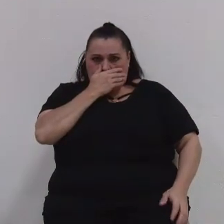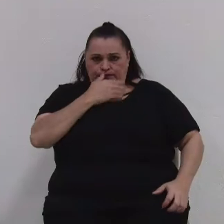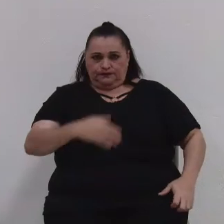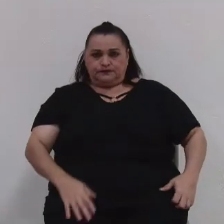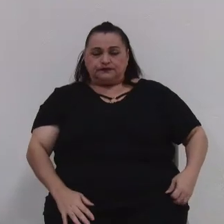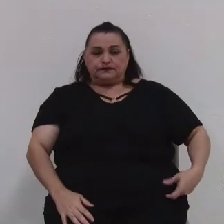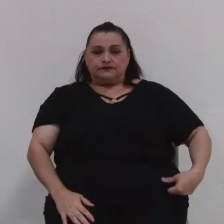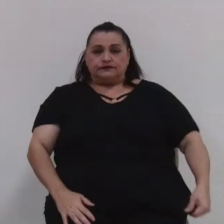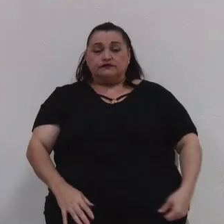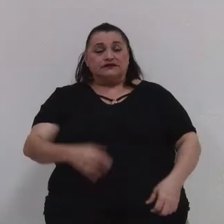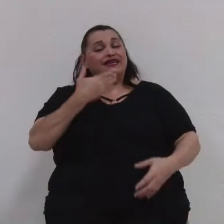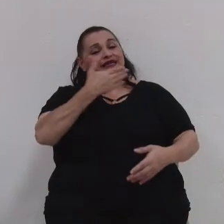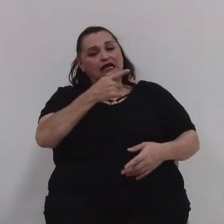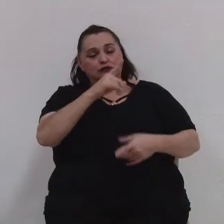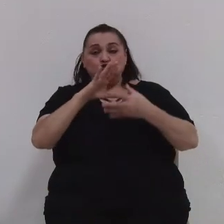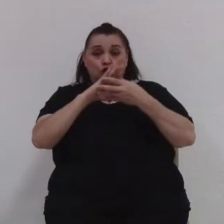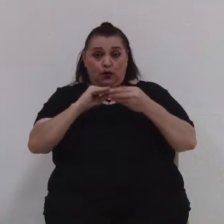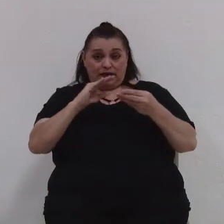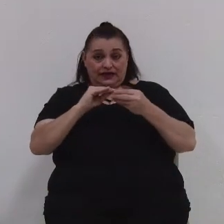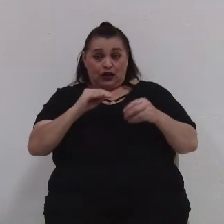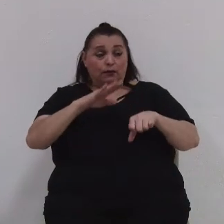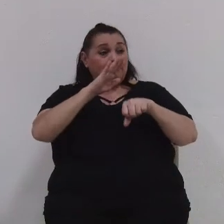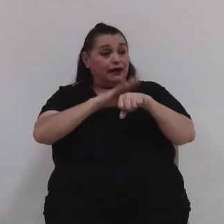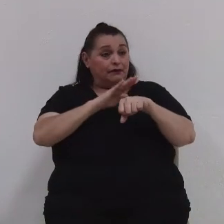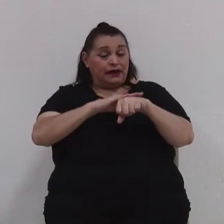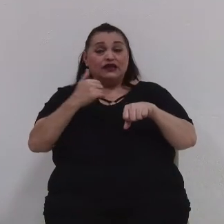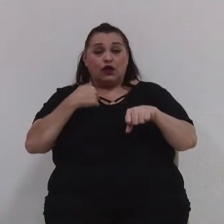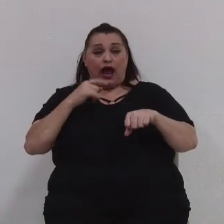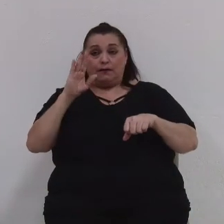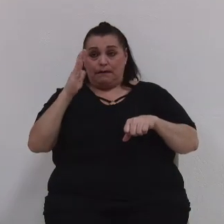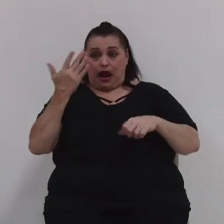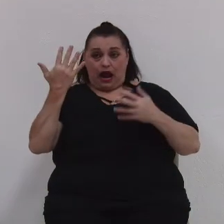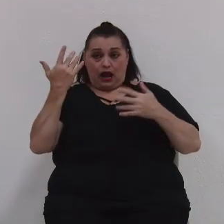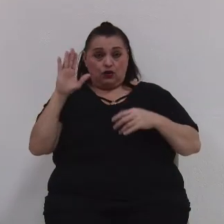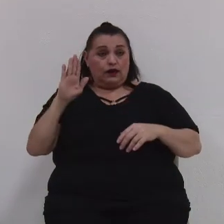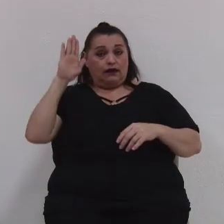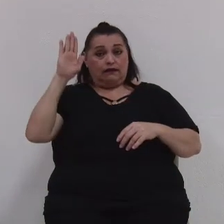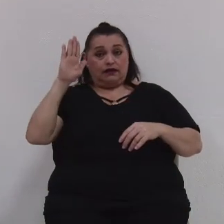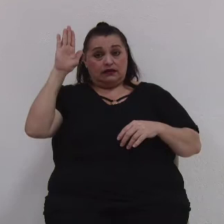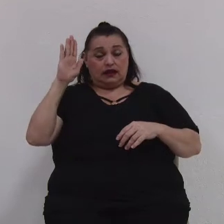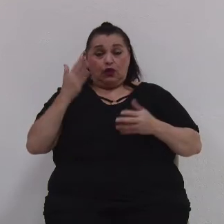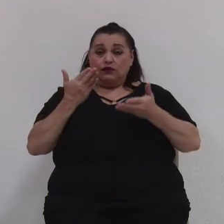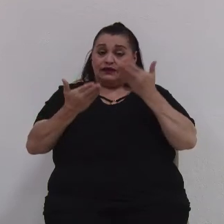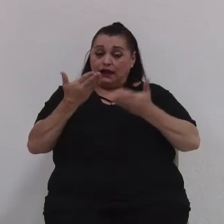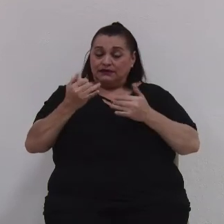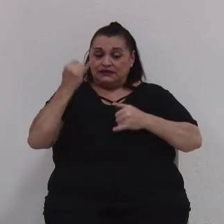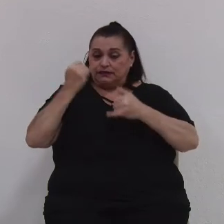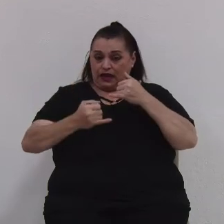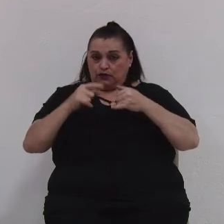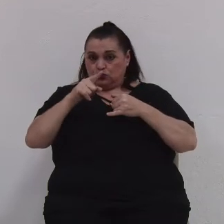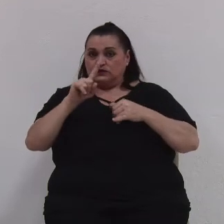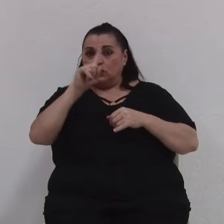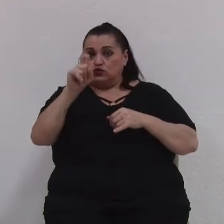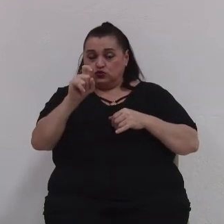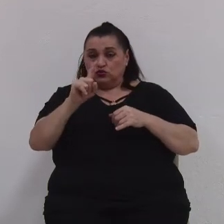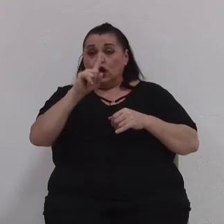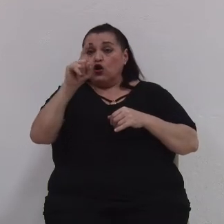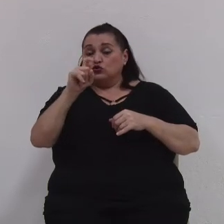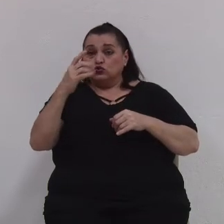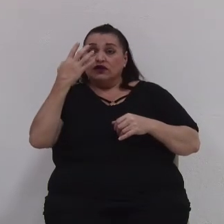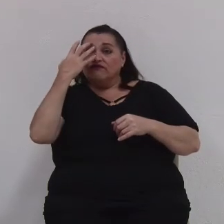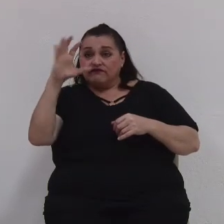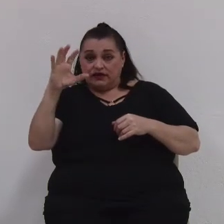Gracias por su comentario. No sé si me permiten, había una mano levantada, quizá cerramos con esa. Hay otras consultas a través de